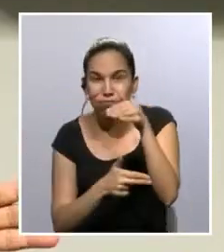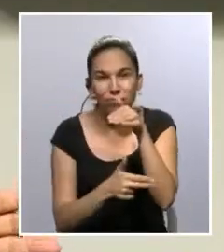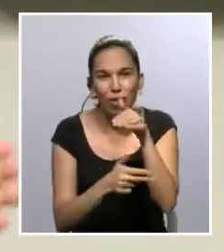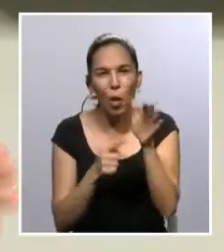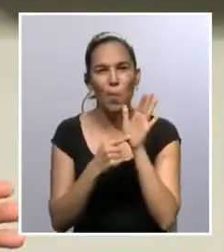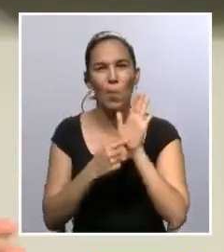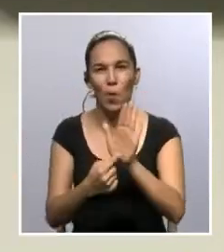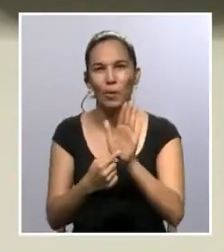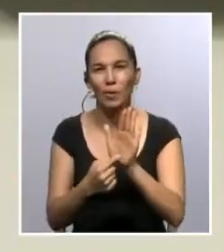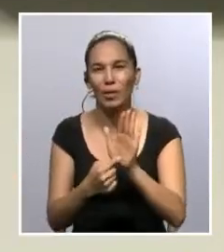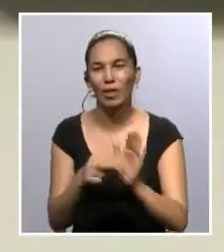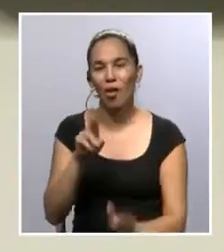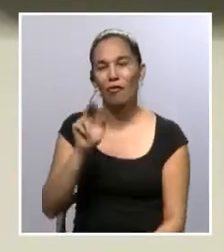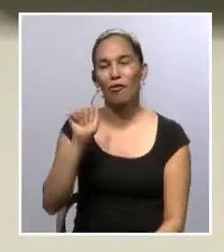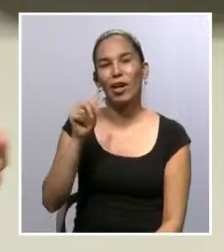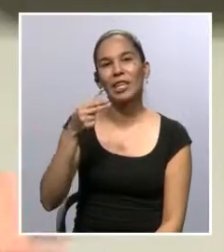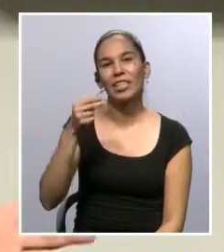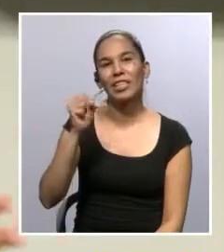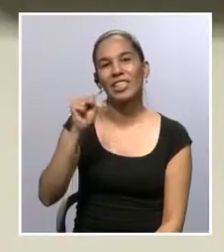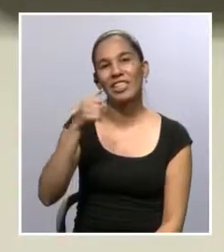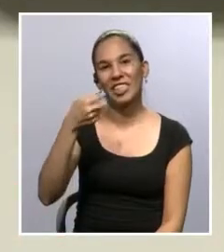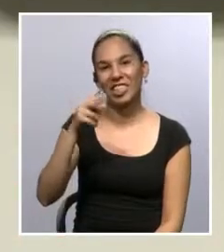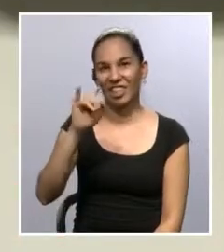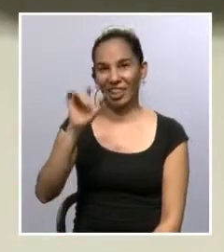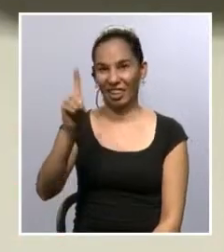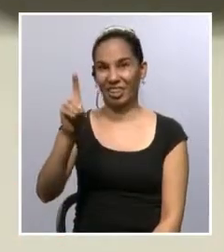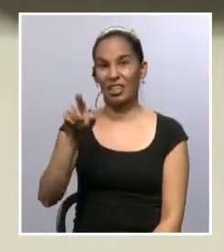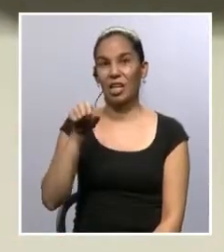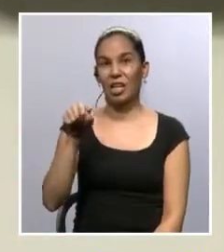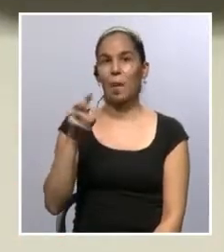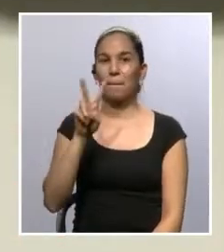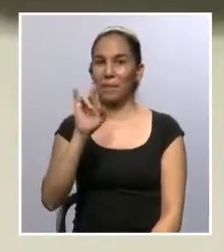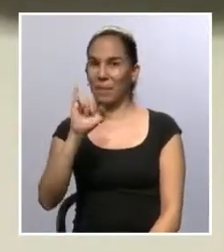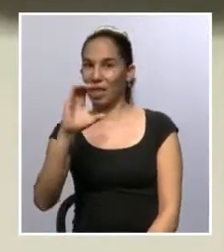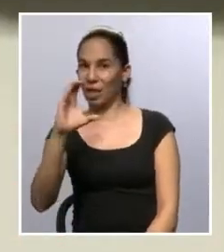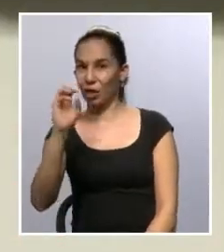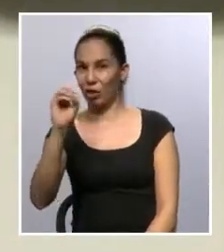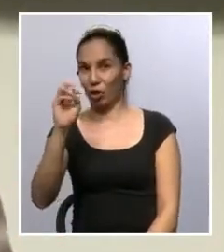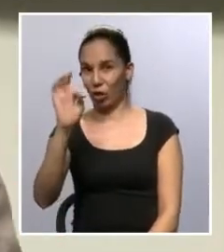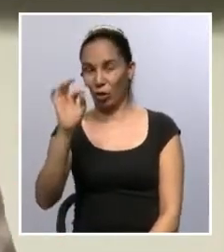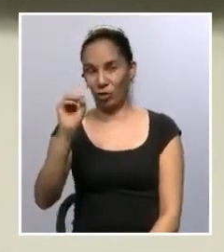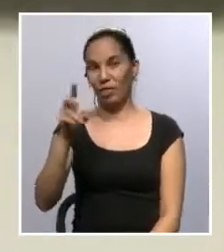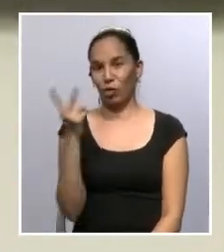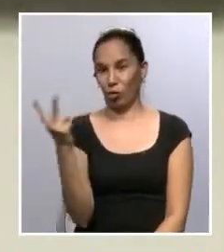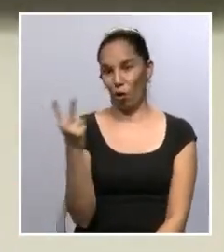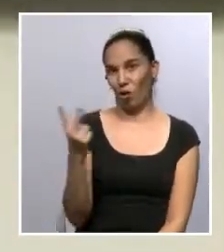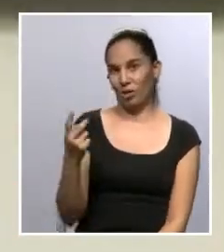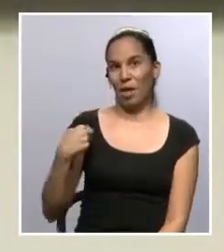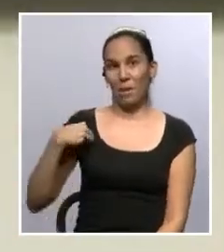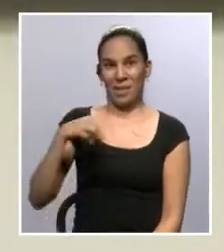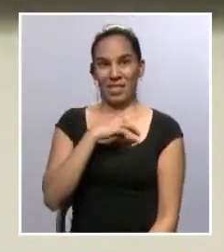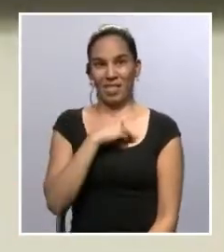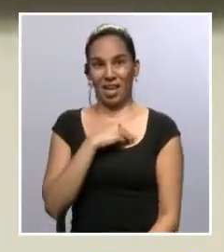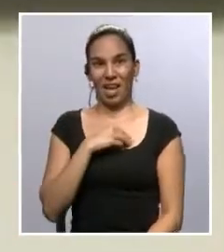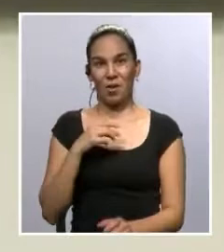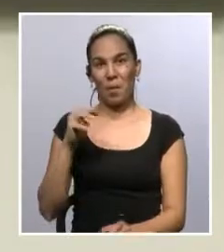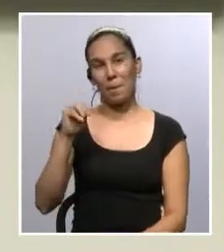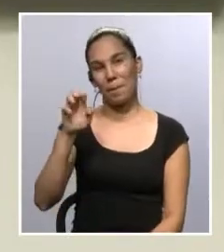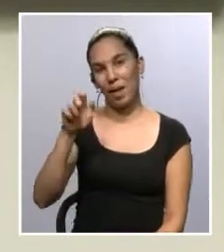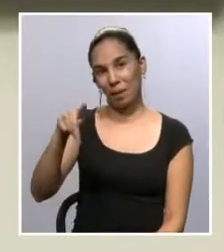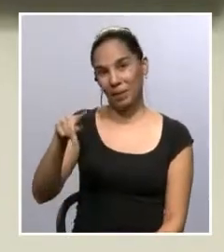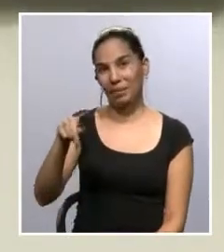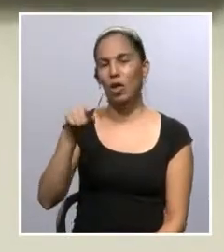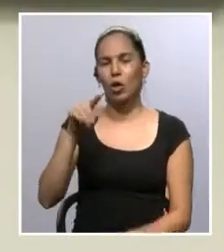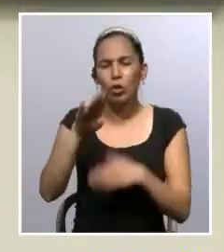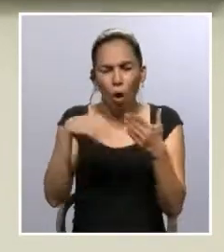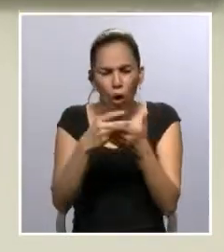demostración. Rashif nos acompaña también y don Víctor del Ministerio de Educación Pública para que usted también ahí en su casa tenga todo todo, todo